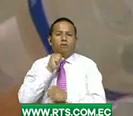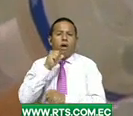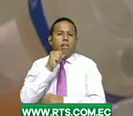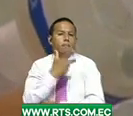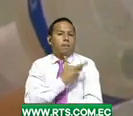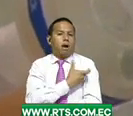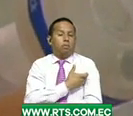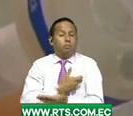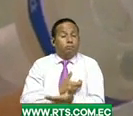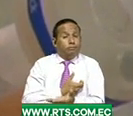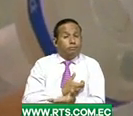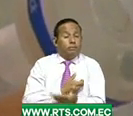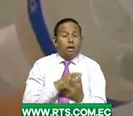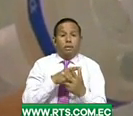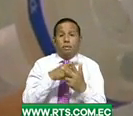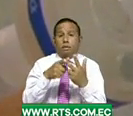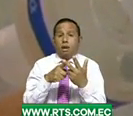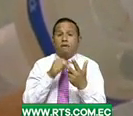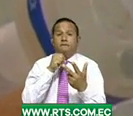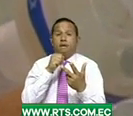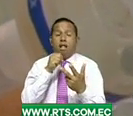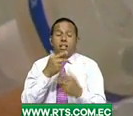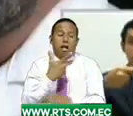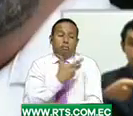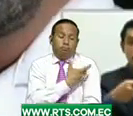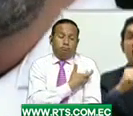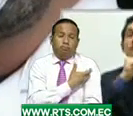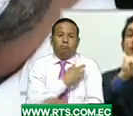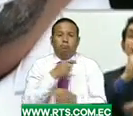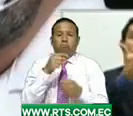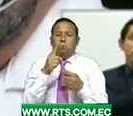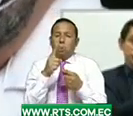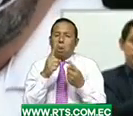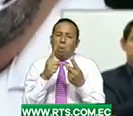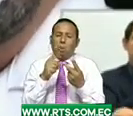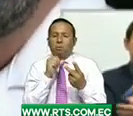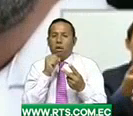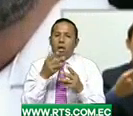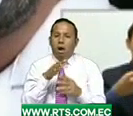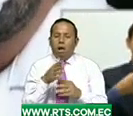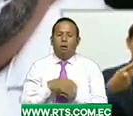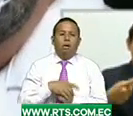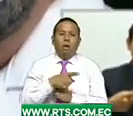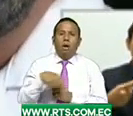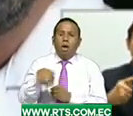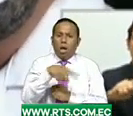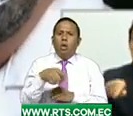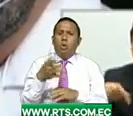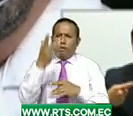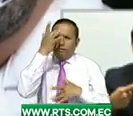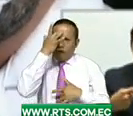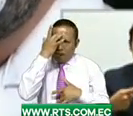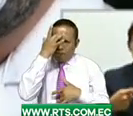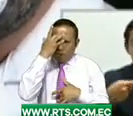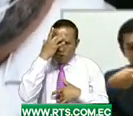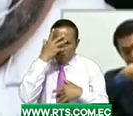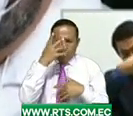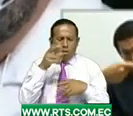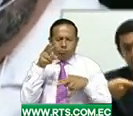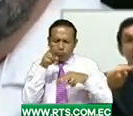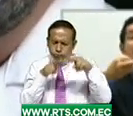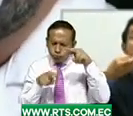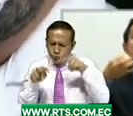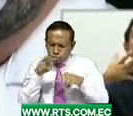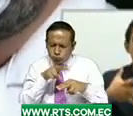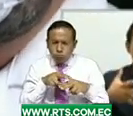personas que no tenían los esquemas completos. Han tenido otro tipo de enfermedades, pero cuando se le realizan los exámenes